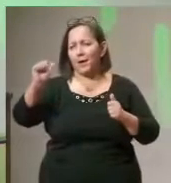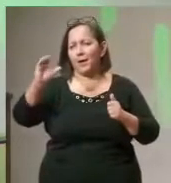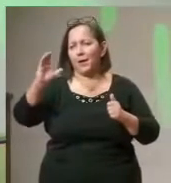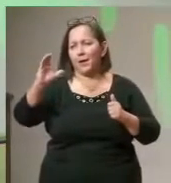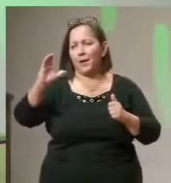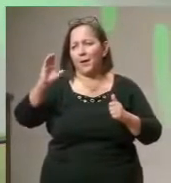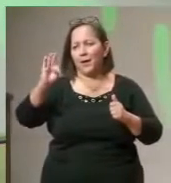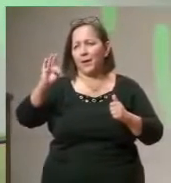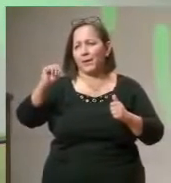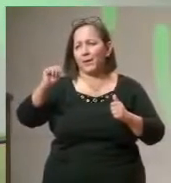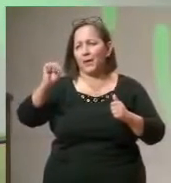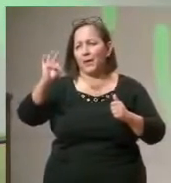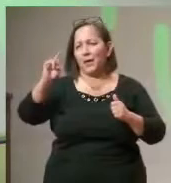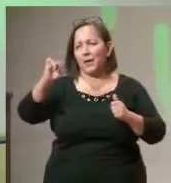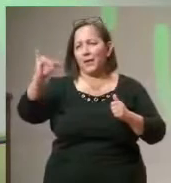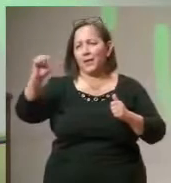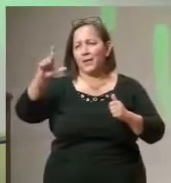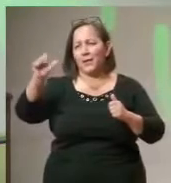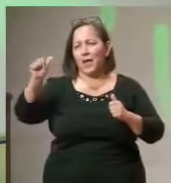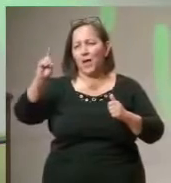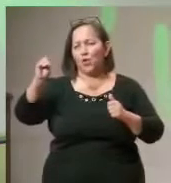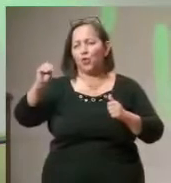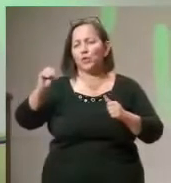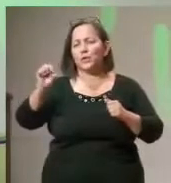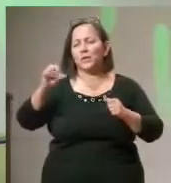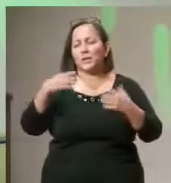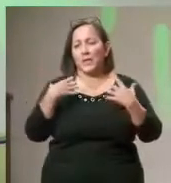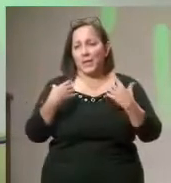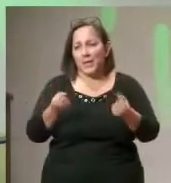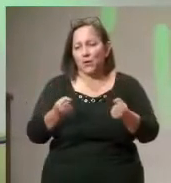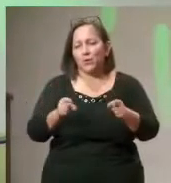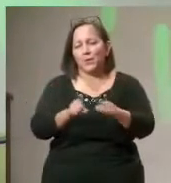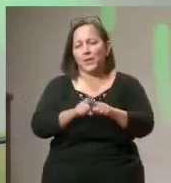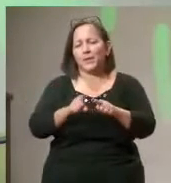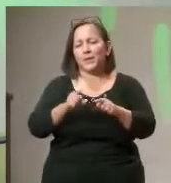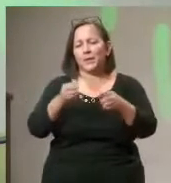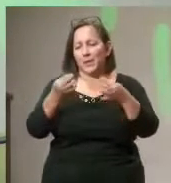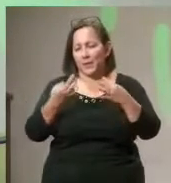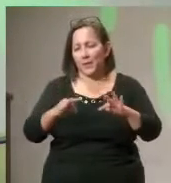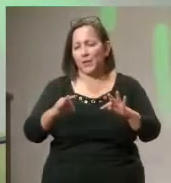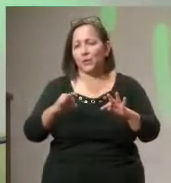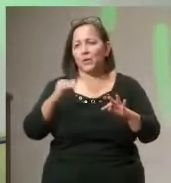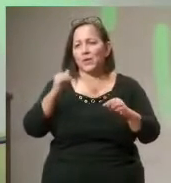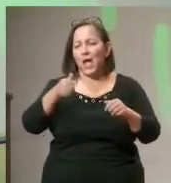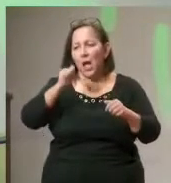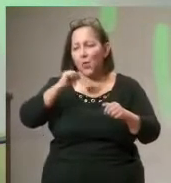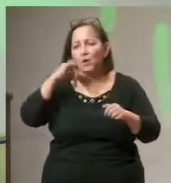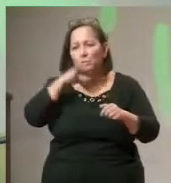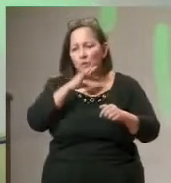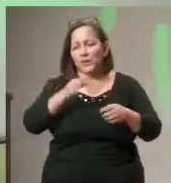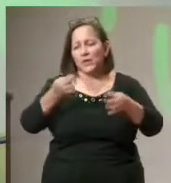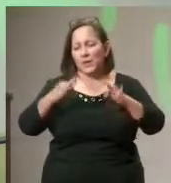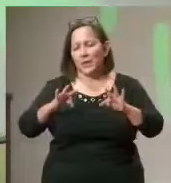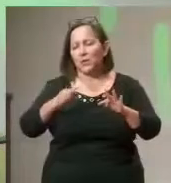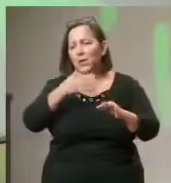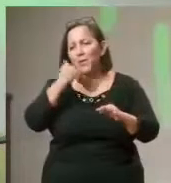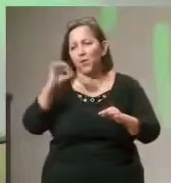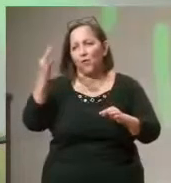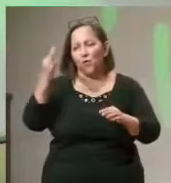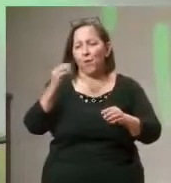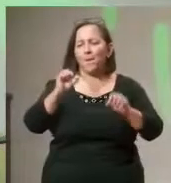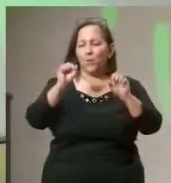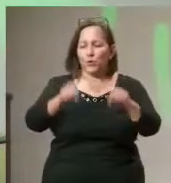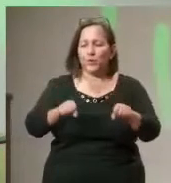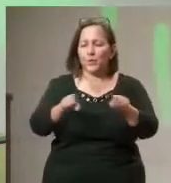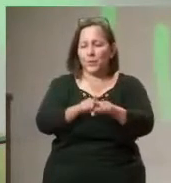conectemos inmediatamente para garantizar que las aguas residuales se están tratando de la mejor manera posible. El proyecto de